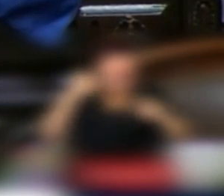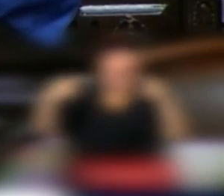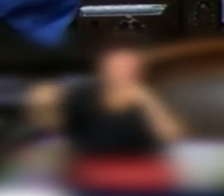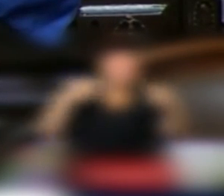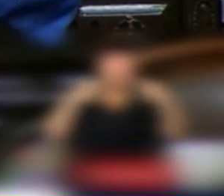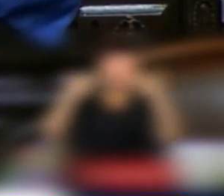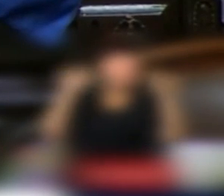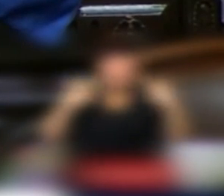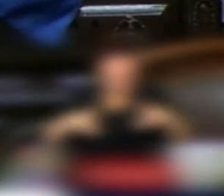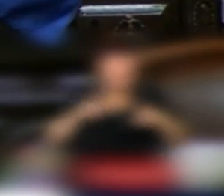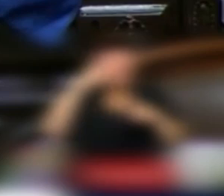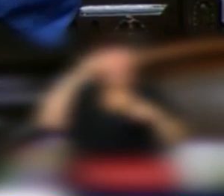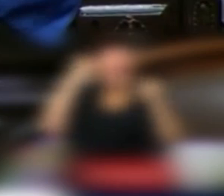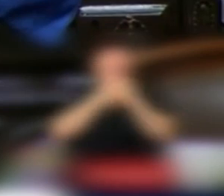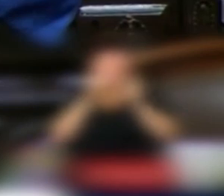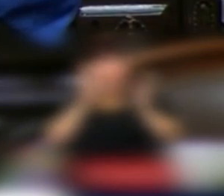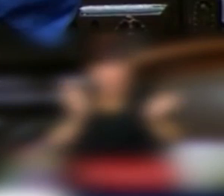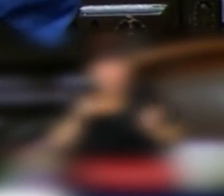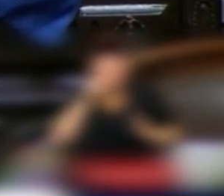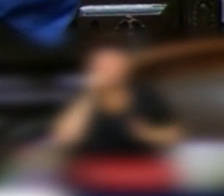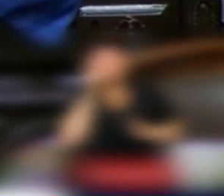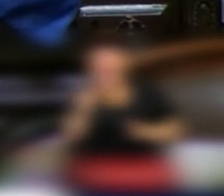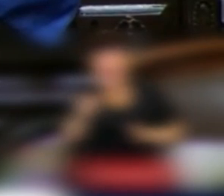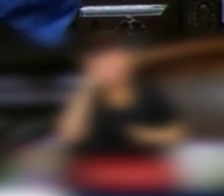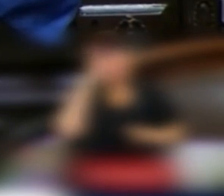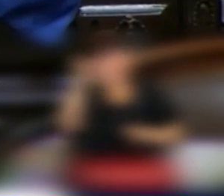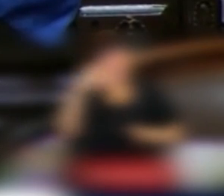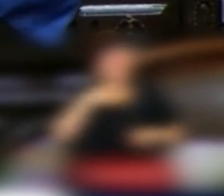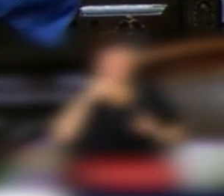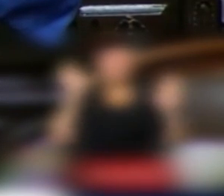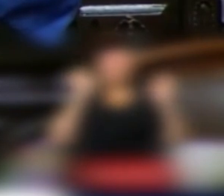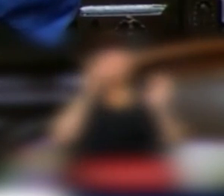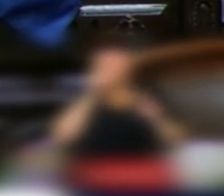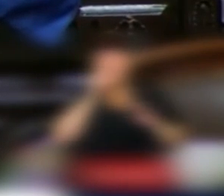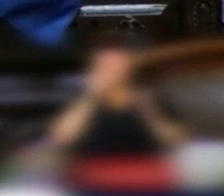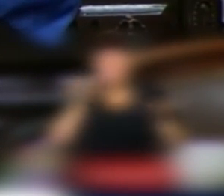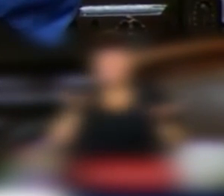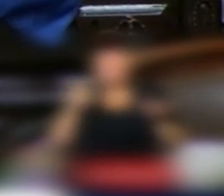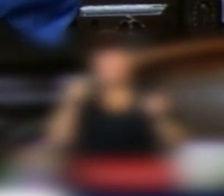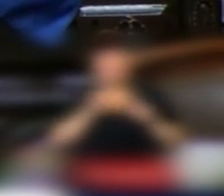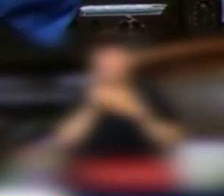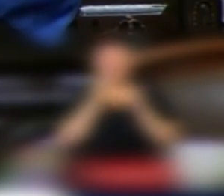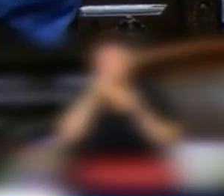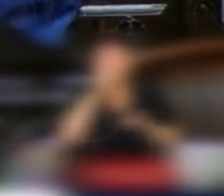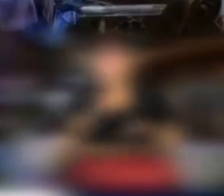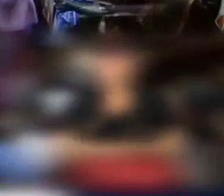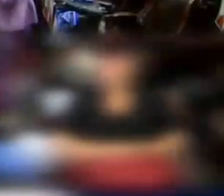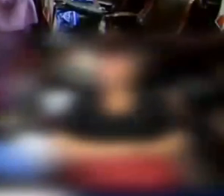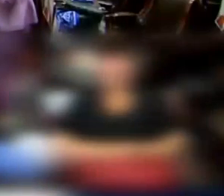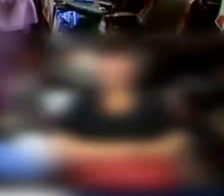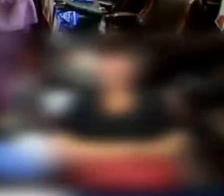normalidad. Pero semejante calificativo me parece que no hacía